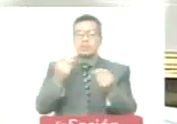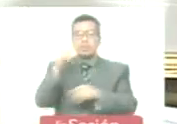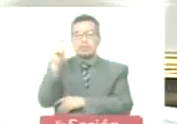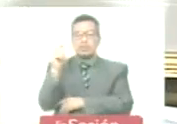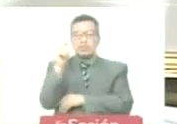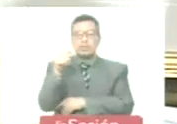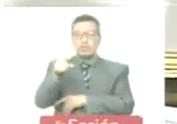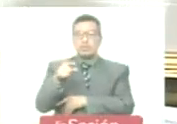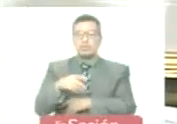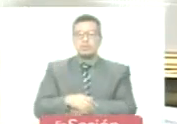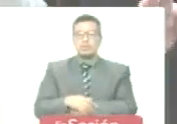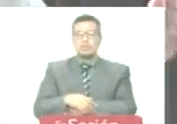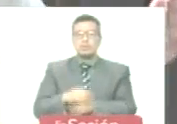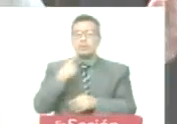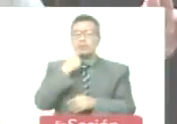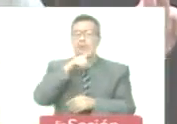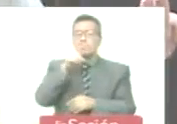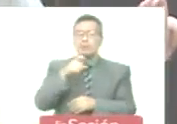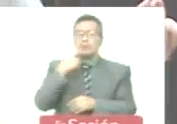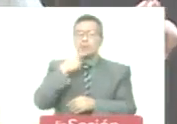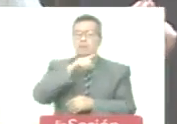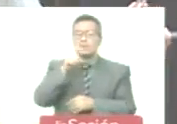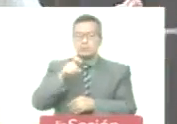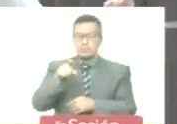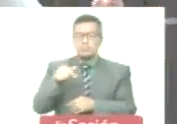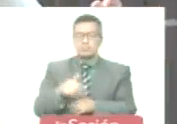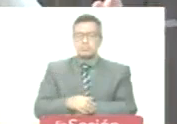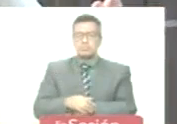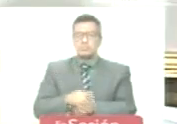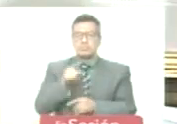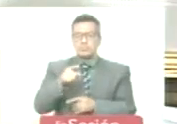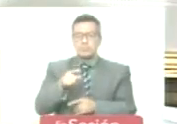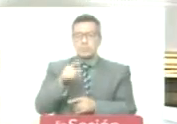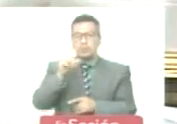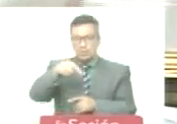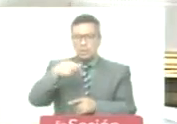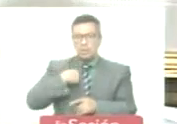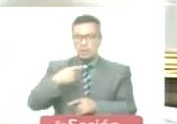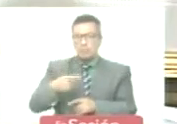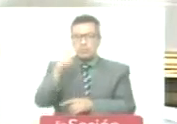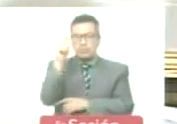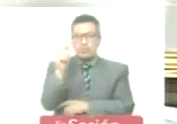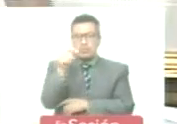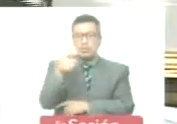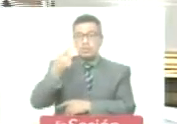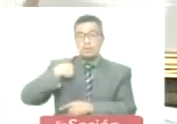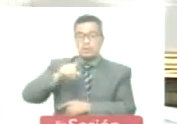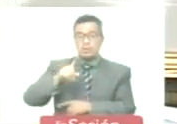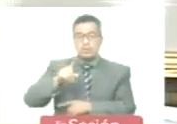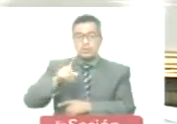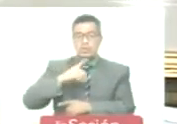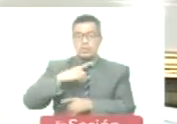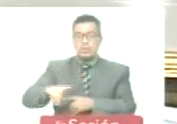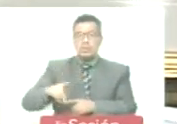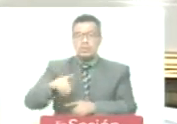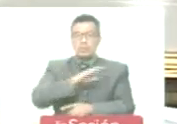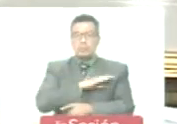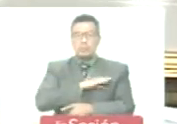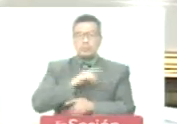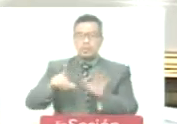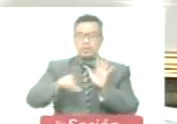pero si va a consultársele a la ciudadanía... Bueno, vaya y consúltele usted también. Usted es diputado, usted tiene el deber de someter la consulta a la